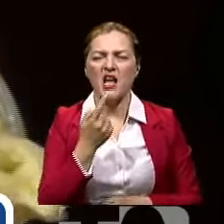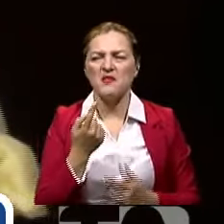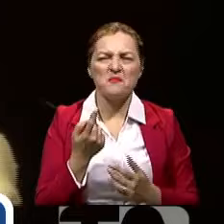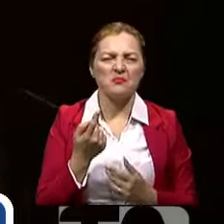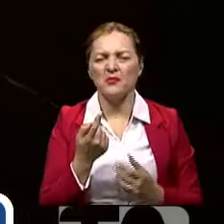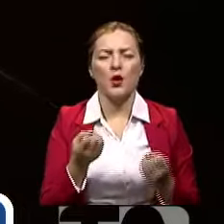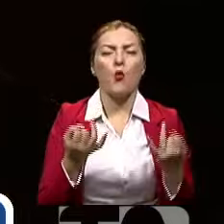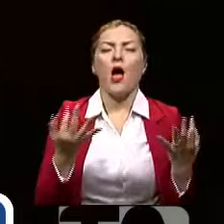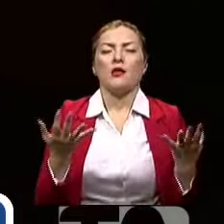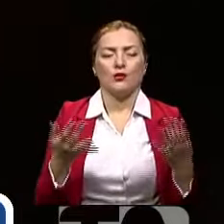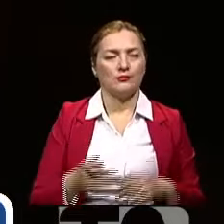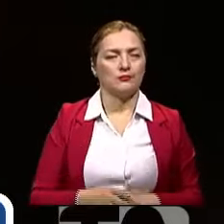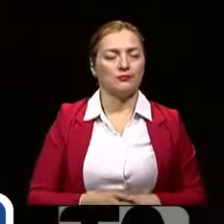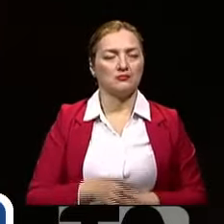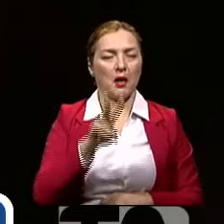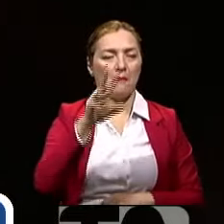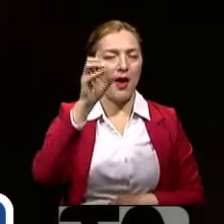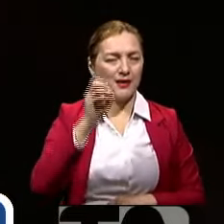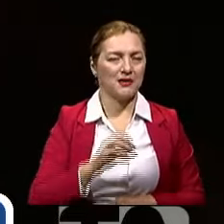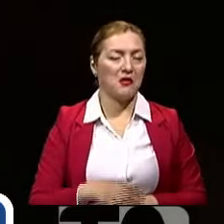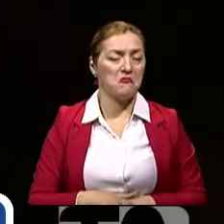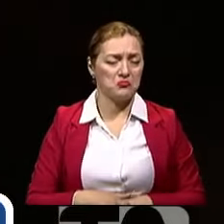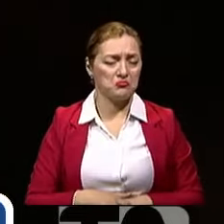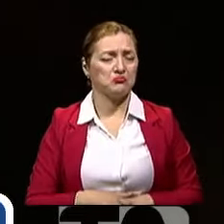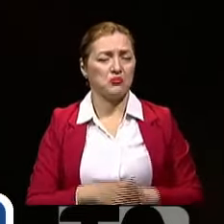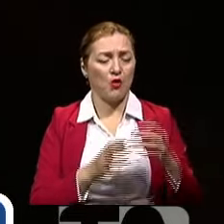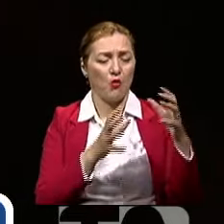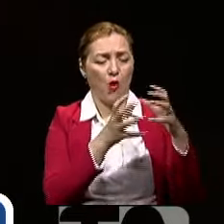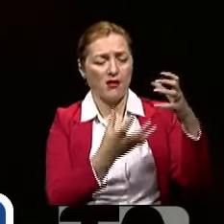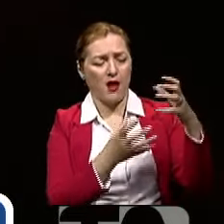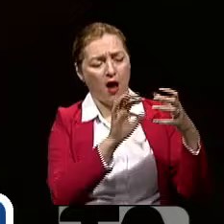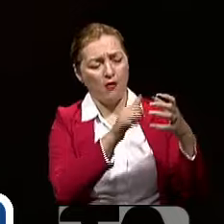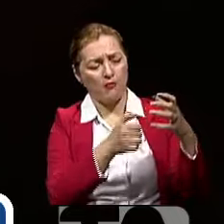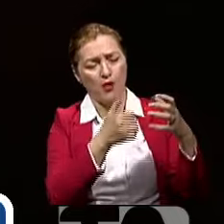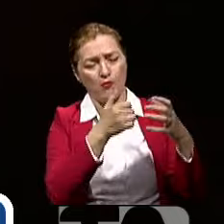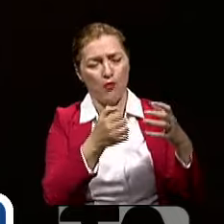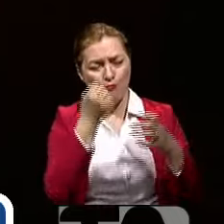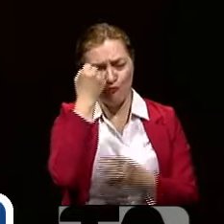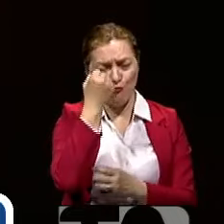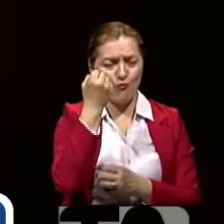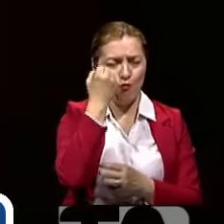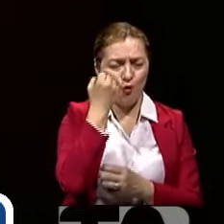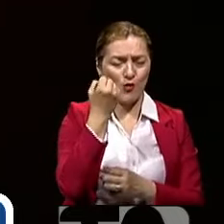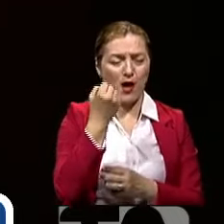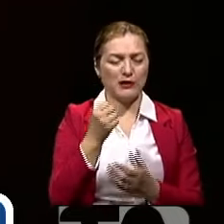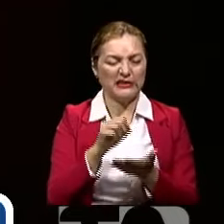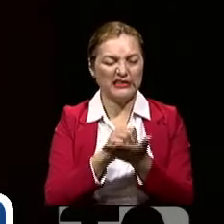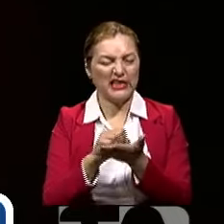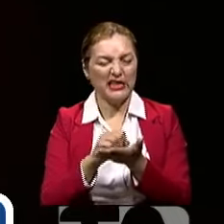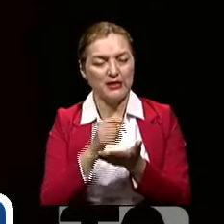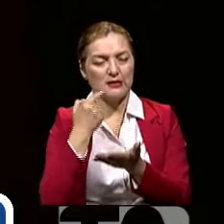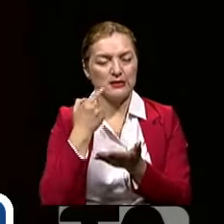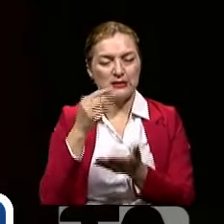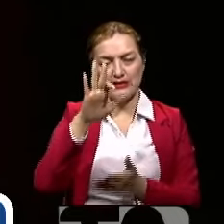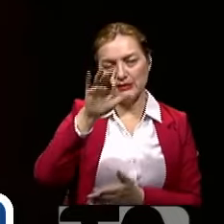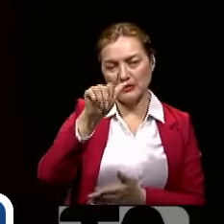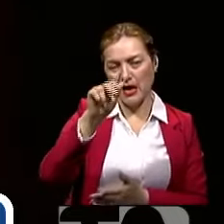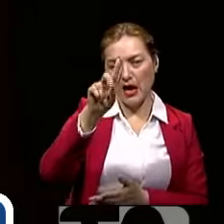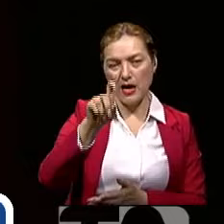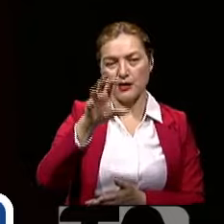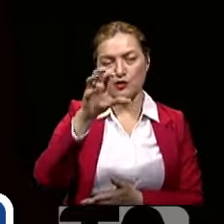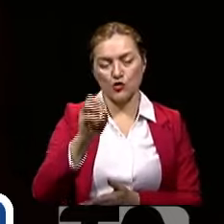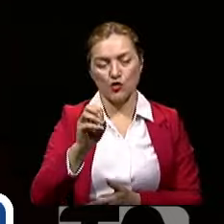sabores. 20 sabores, guanábana, mora, naranjilla, frutilla, taxo, maracuyá.